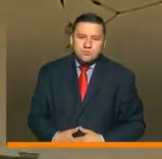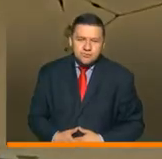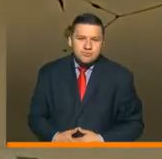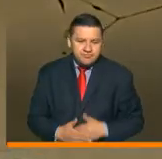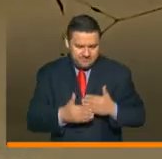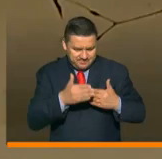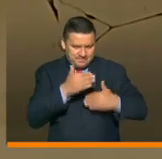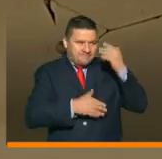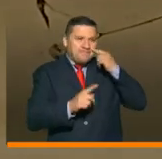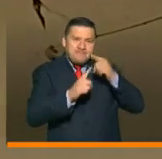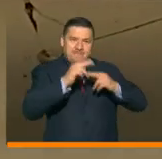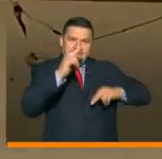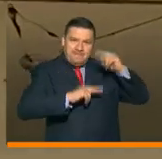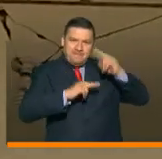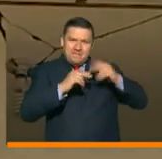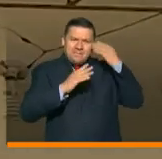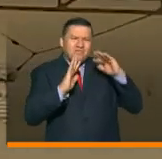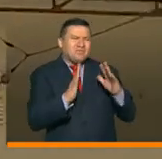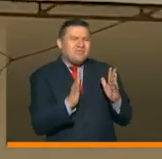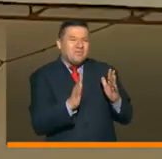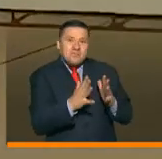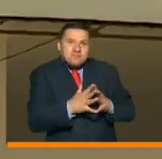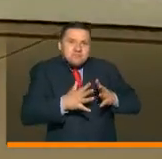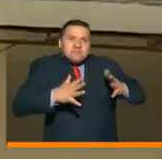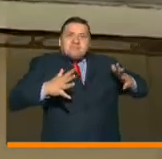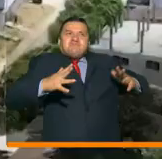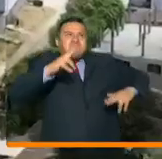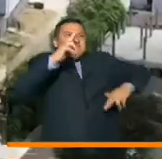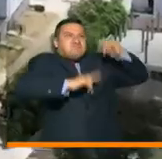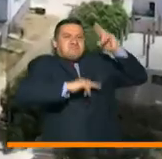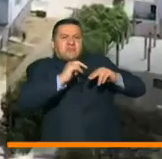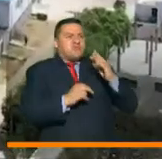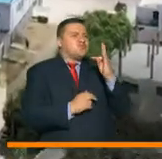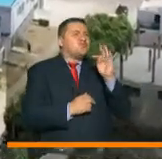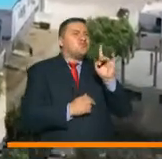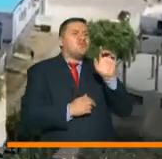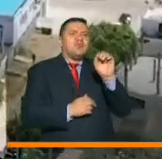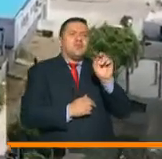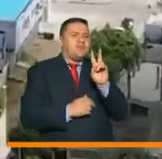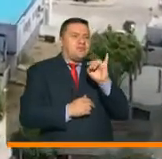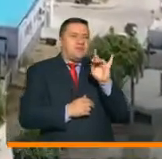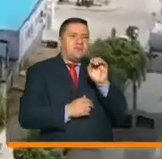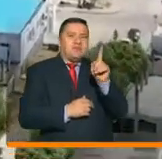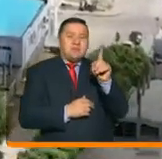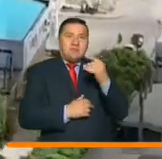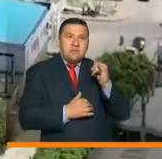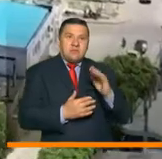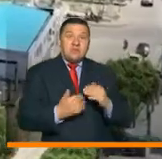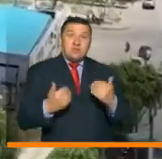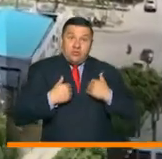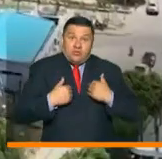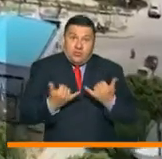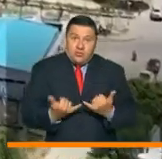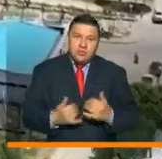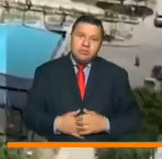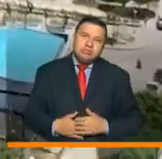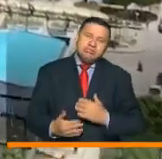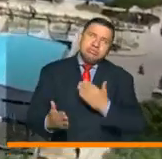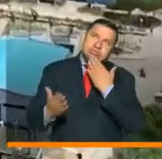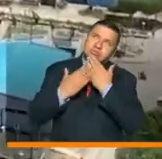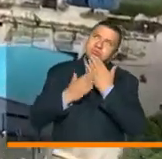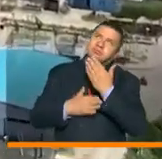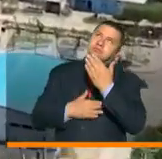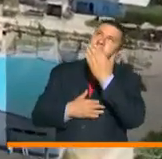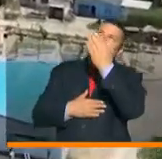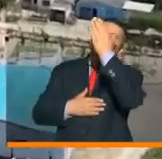El inicio de la construcción del nuevo megacolegio Heriberto García Garrido en Toluviejo, Sucre, es una realidad. Hoy estoy dándole gracias